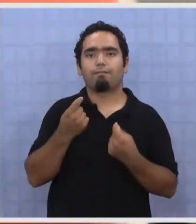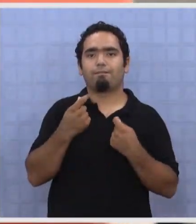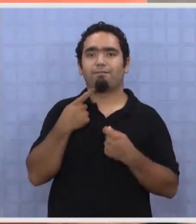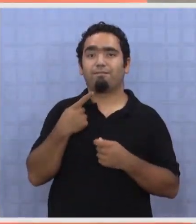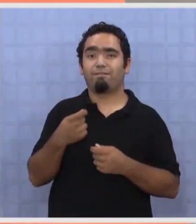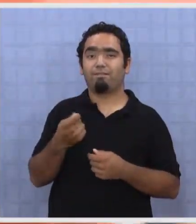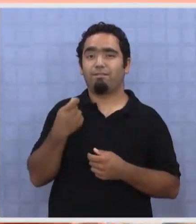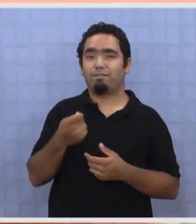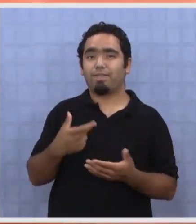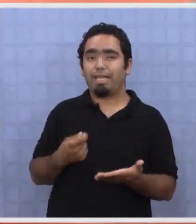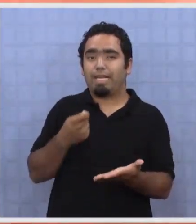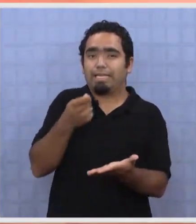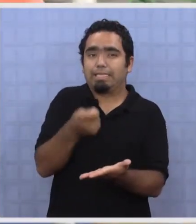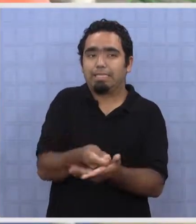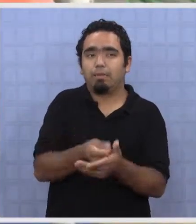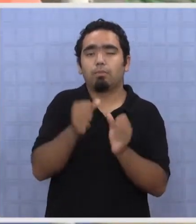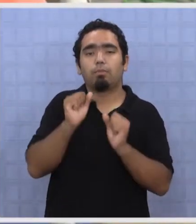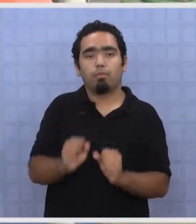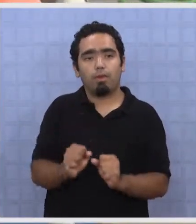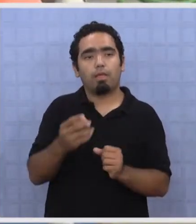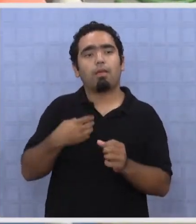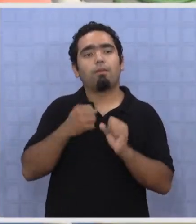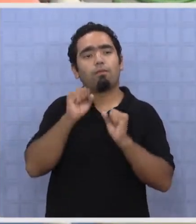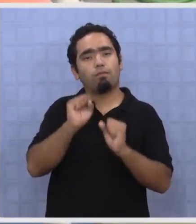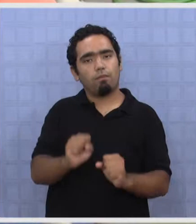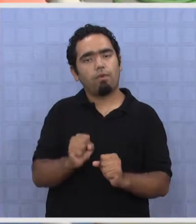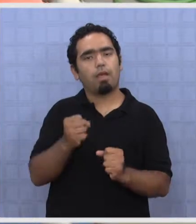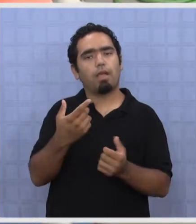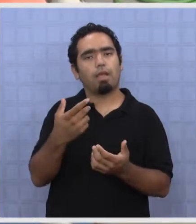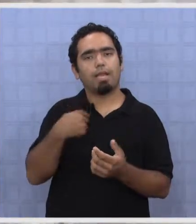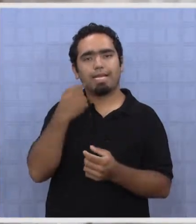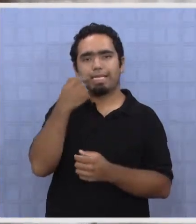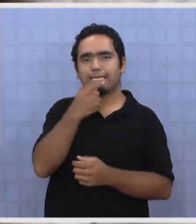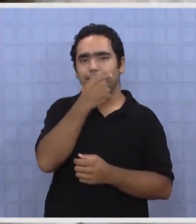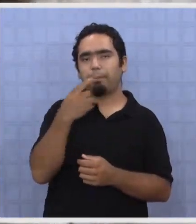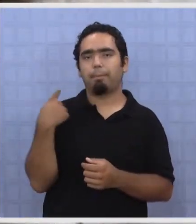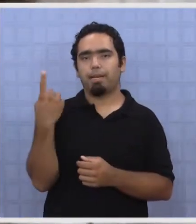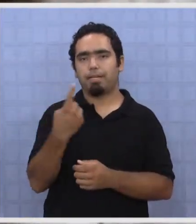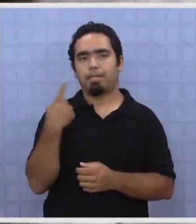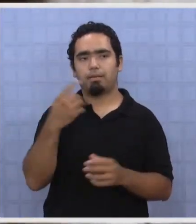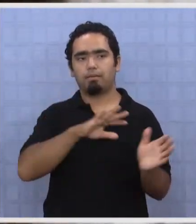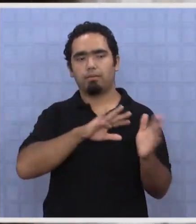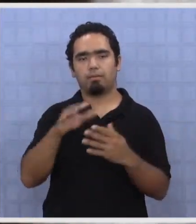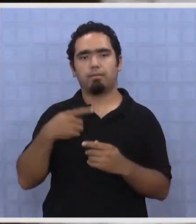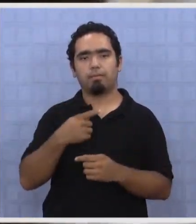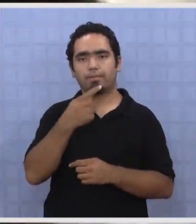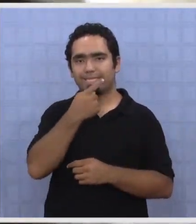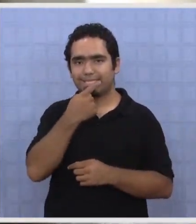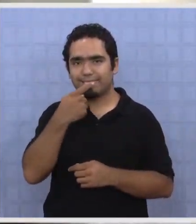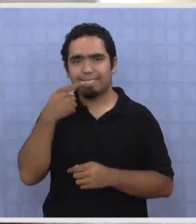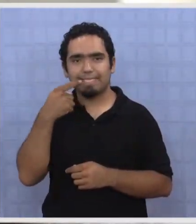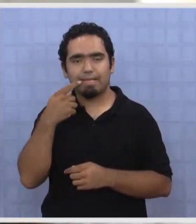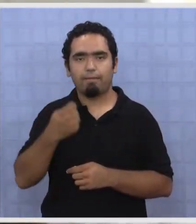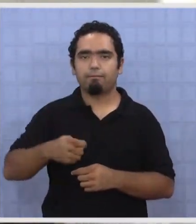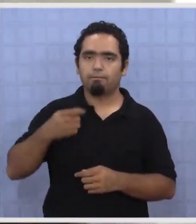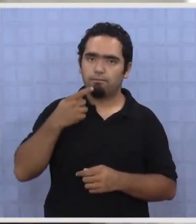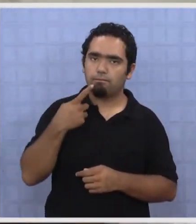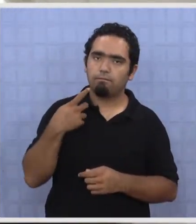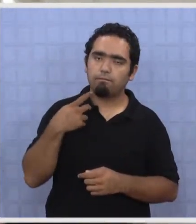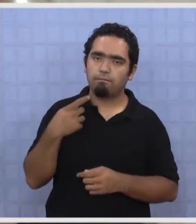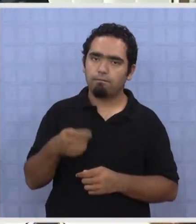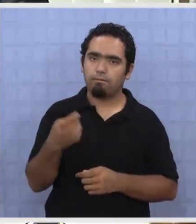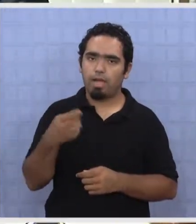que desembolsar para poder recibir una buena atención en forma particular. La dentadura tiene un valor importante para la